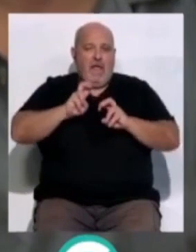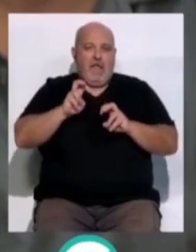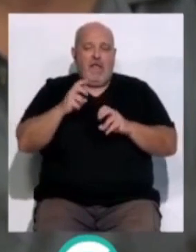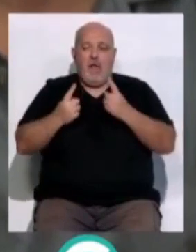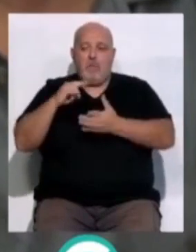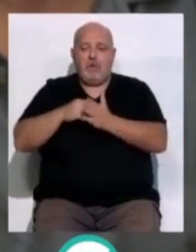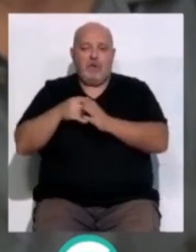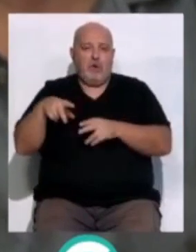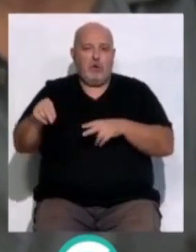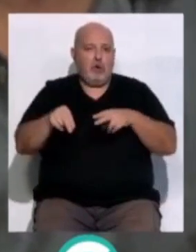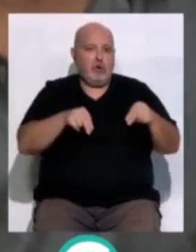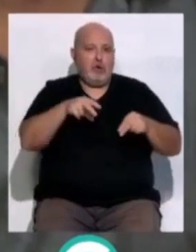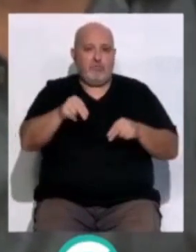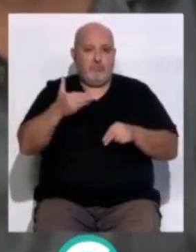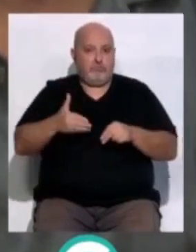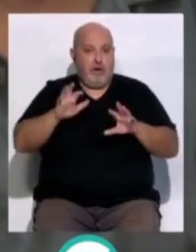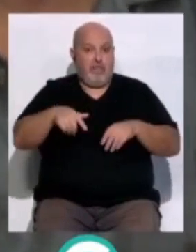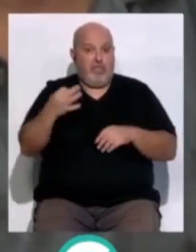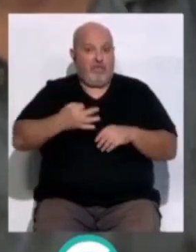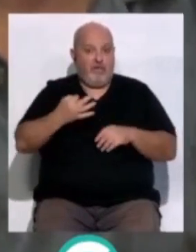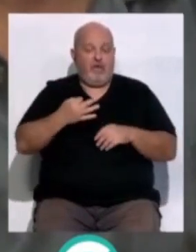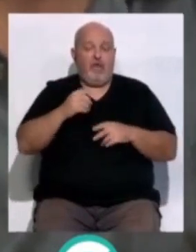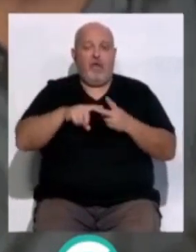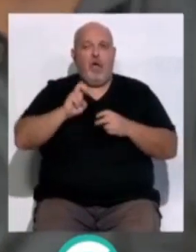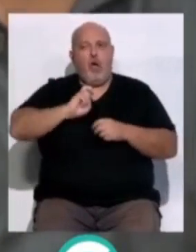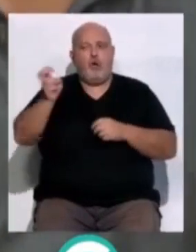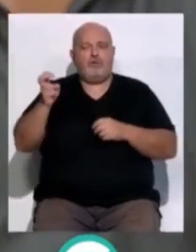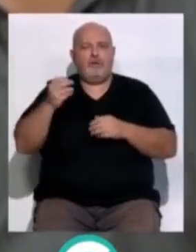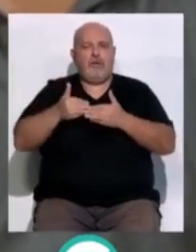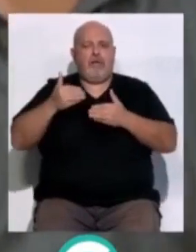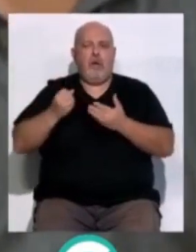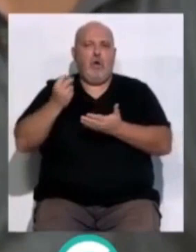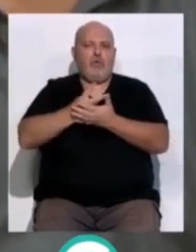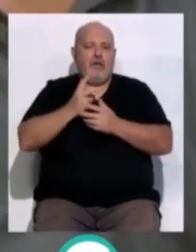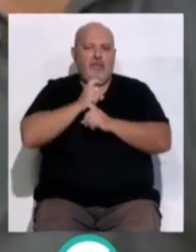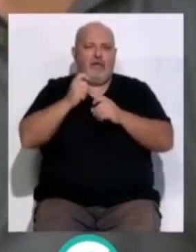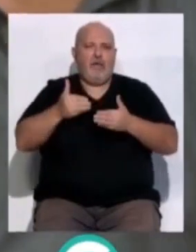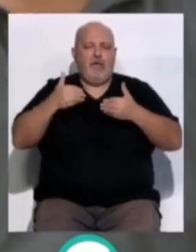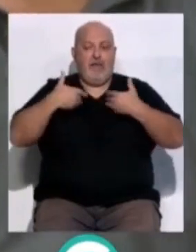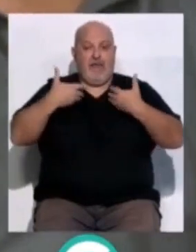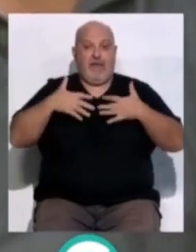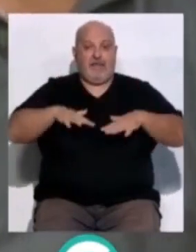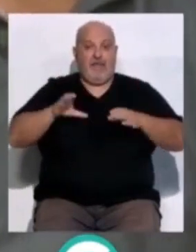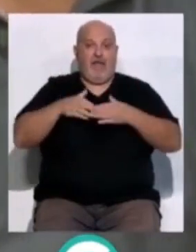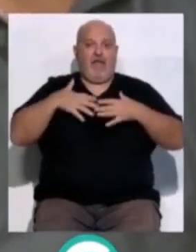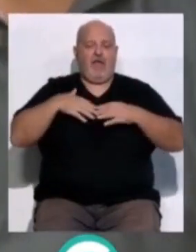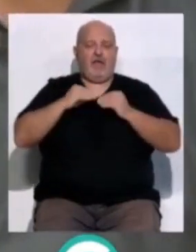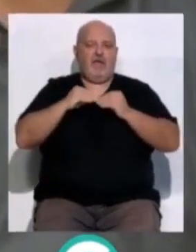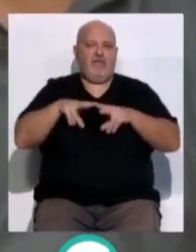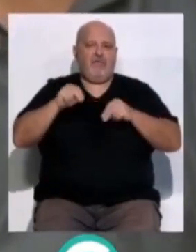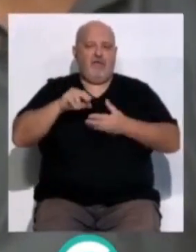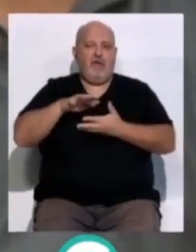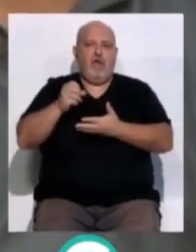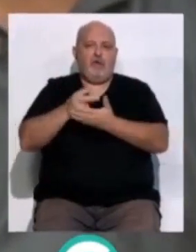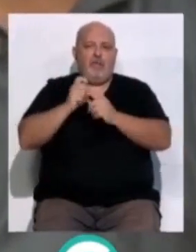renunciar a proyectos que eran fundamentales para Cádiz y de reanunciar a aquellos que ya estaban, que habíamos dejado, que habían dejado el anterior equipo de